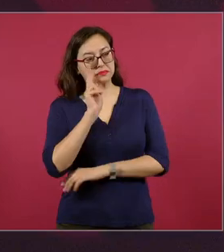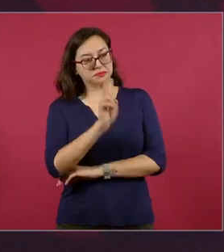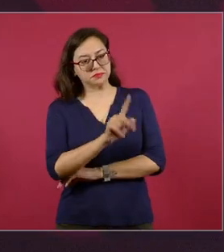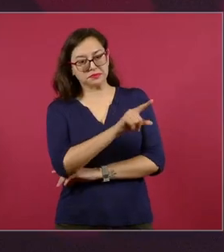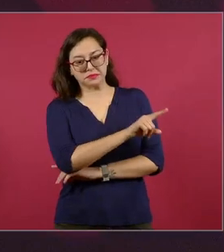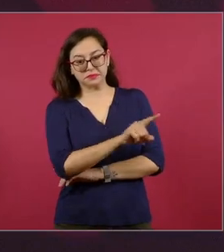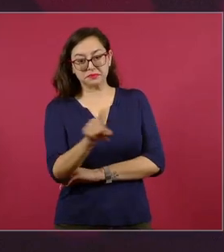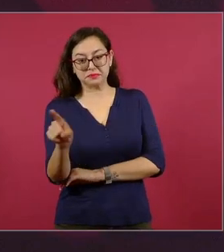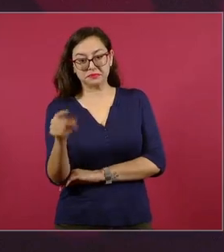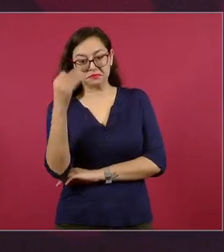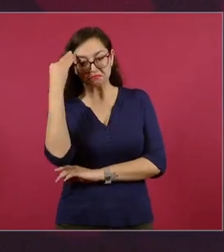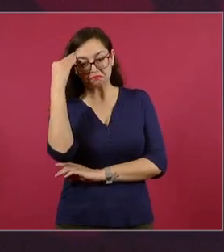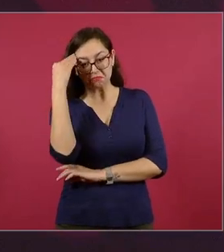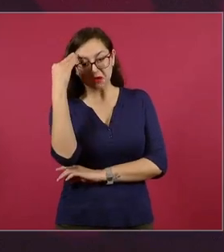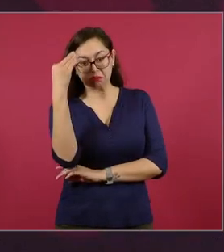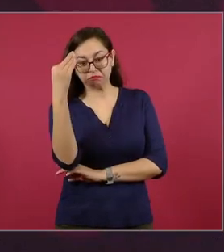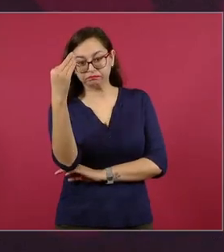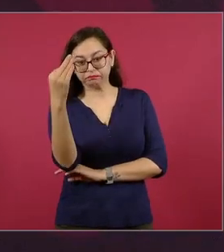y definió